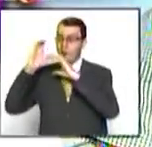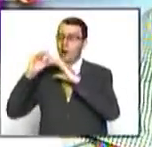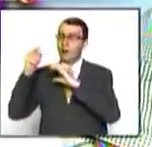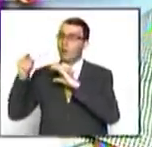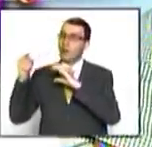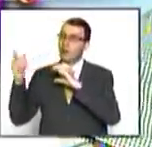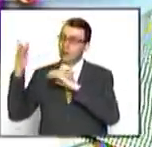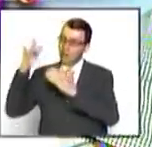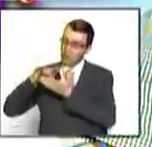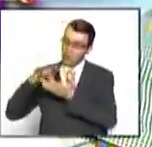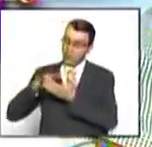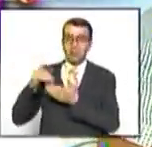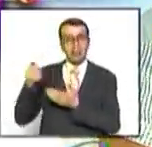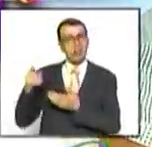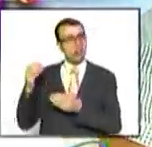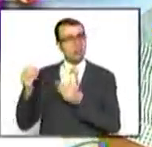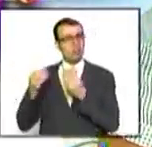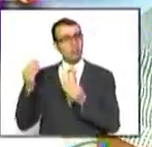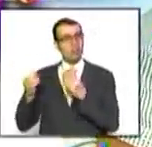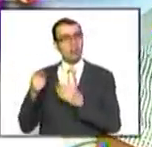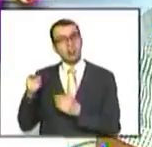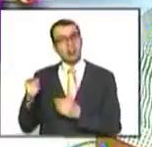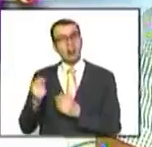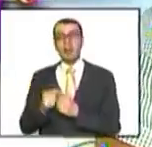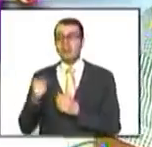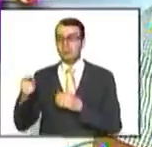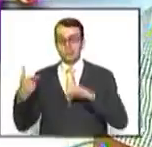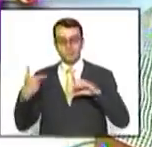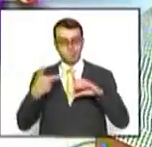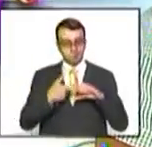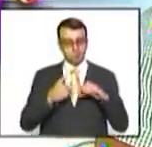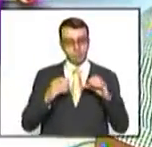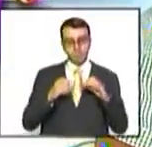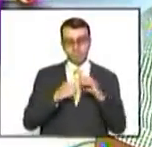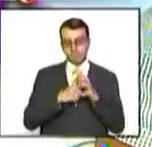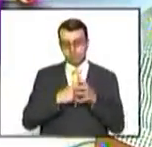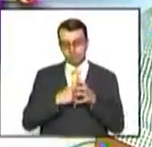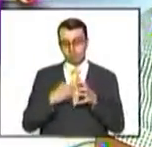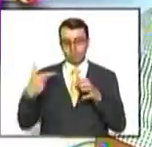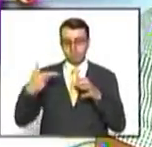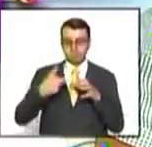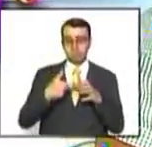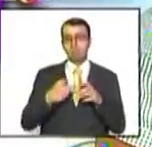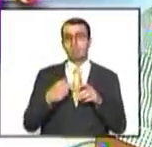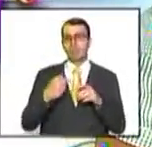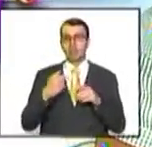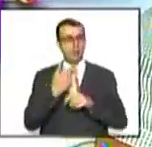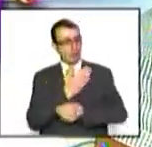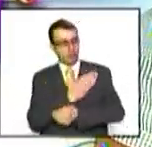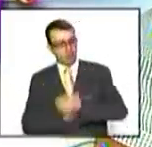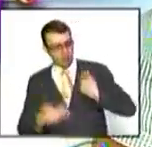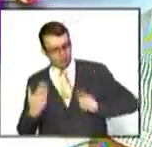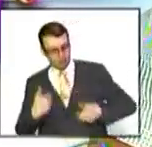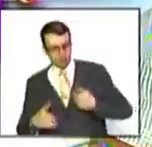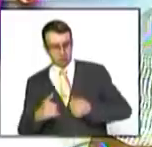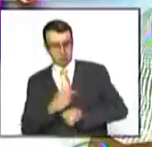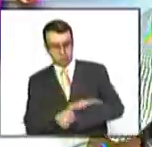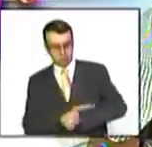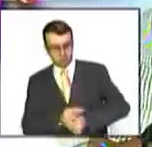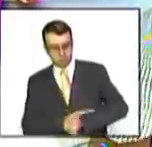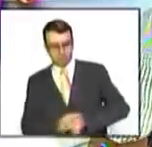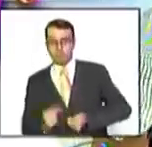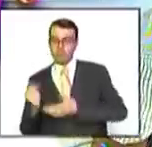en plaquetas, ese plasma ha sido utilizado en artrosis, en muchas heridas, en muchas otras patologías.